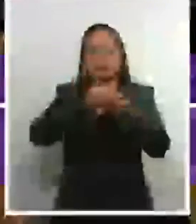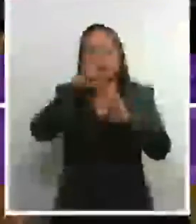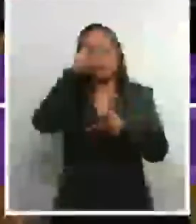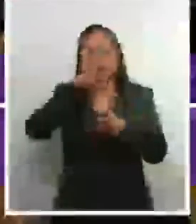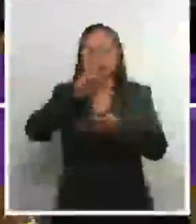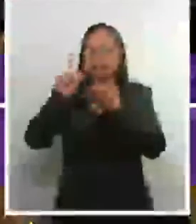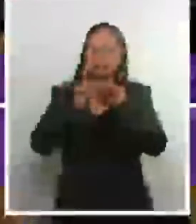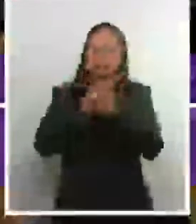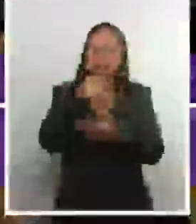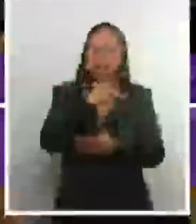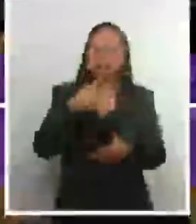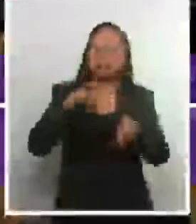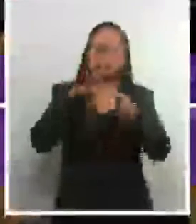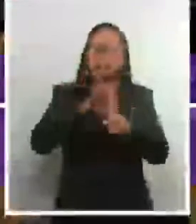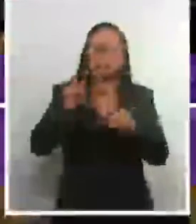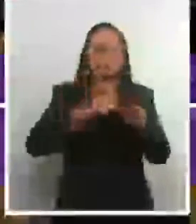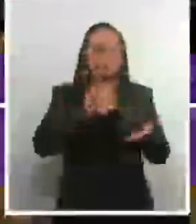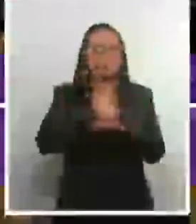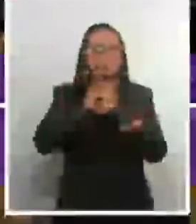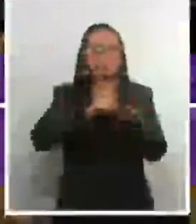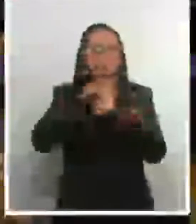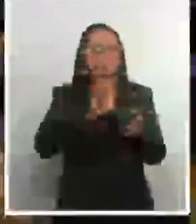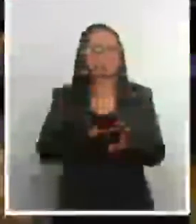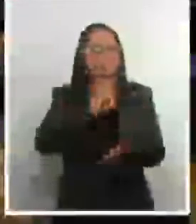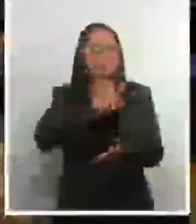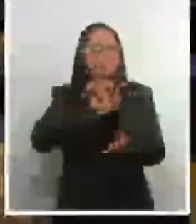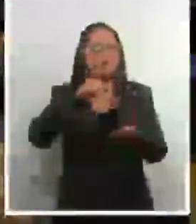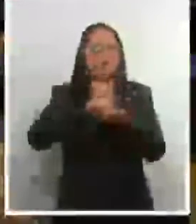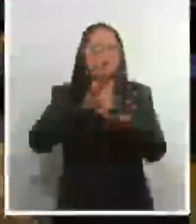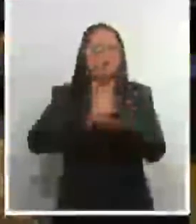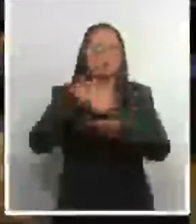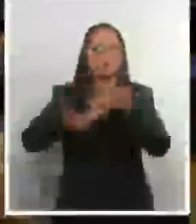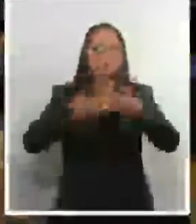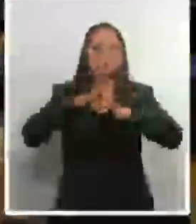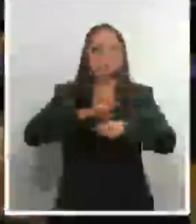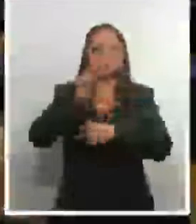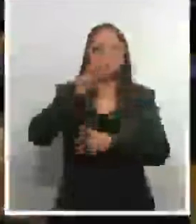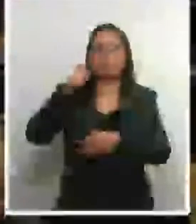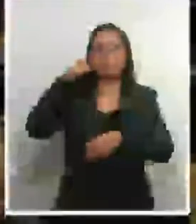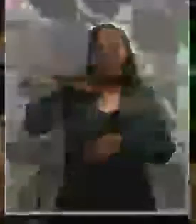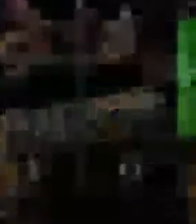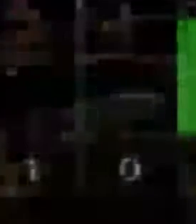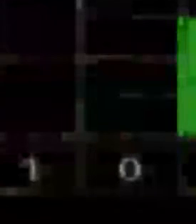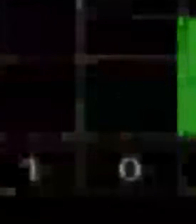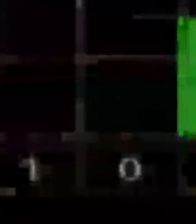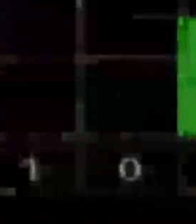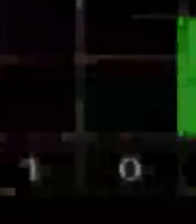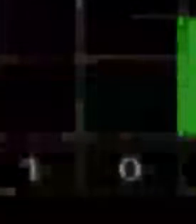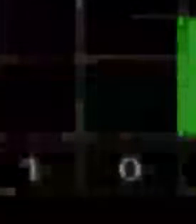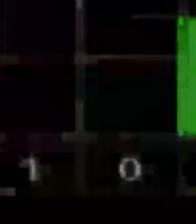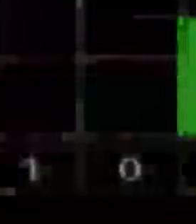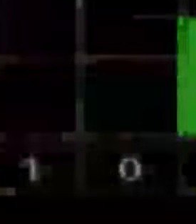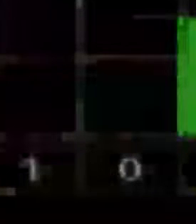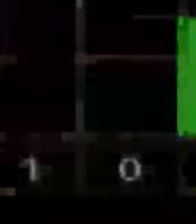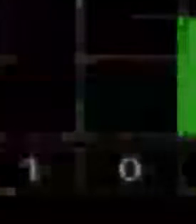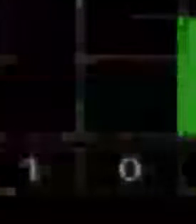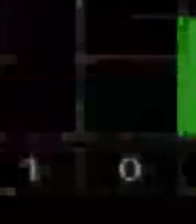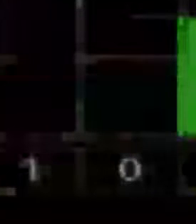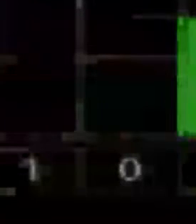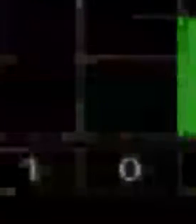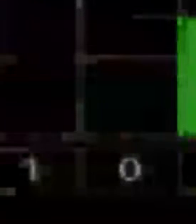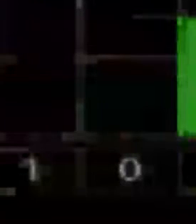la materia. La ley local establecerá el servicio profesional de carrera. La